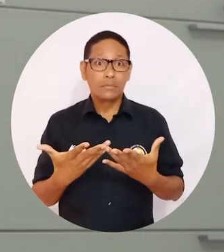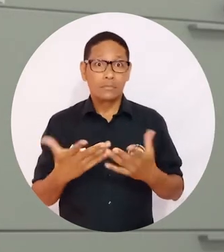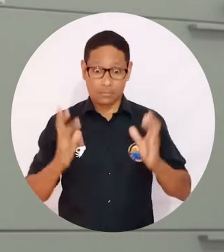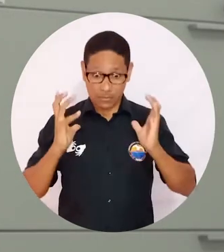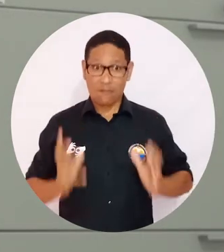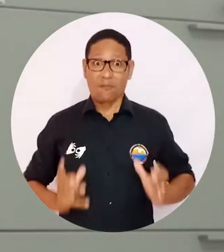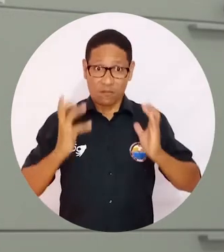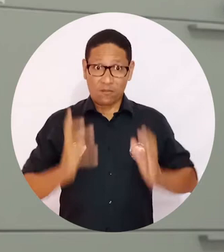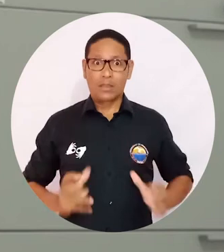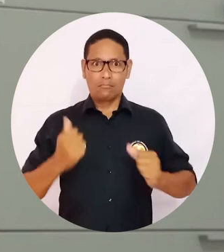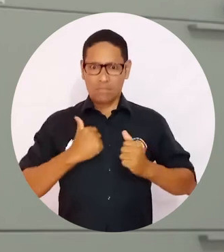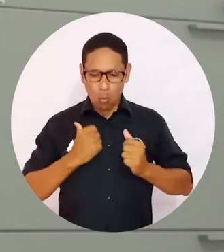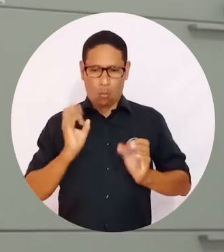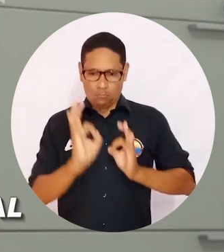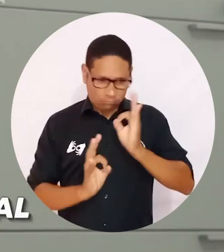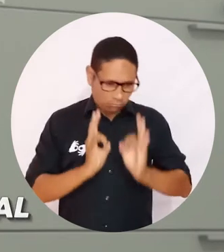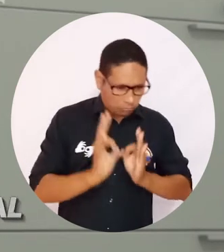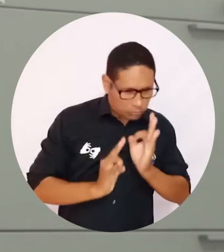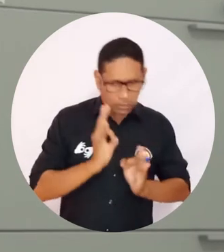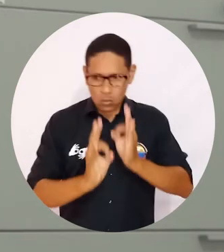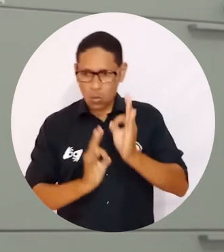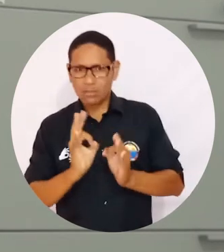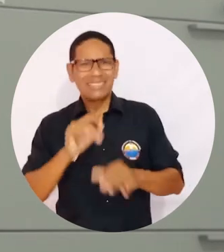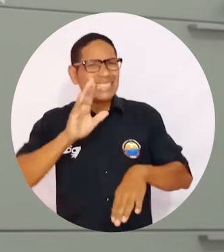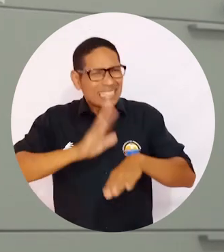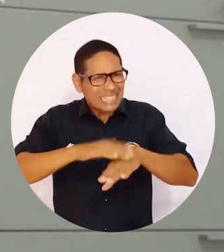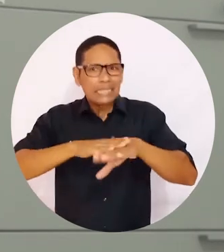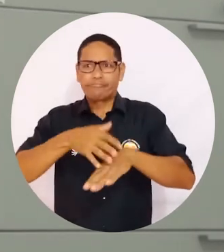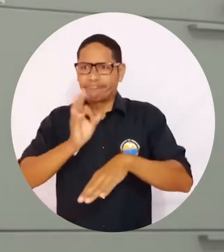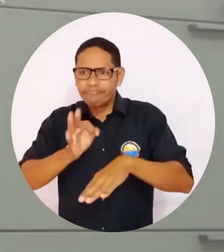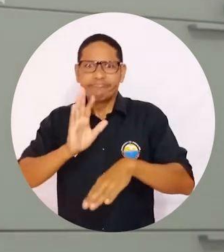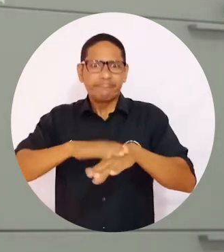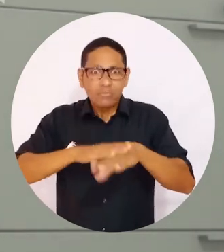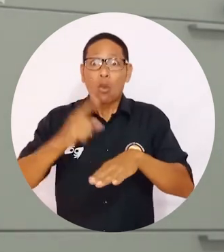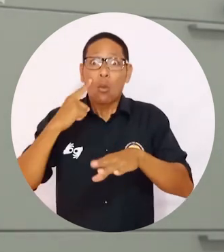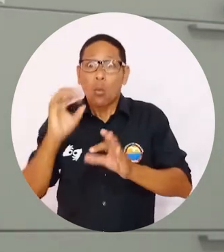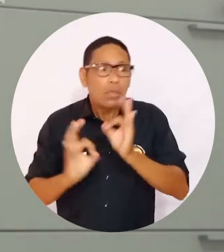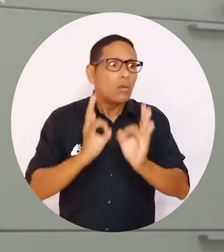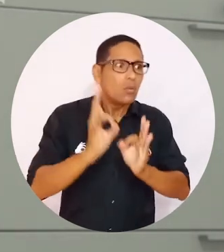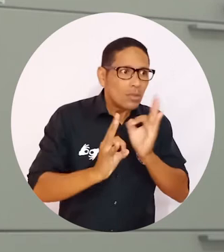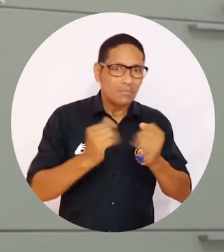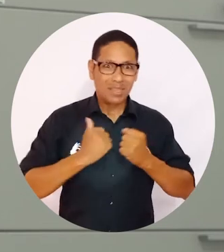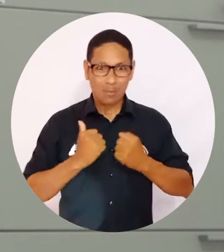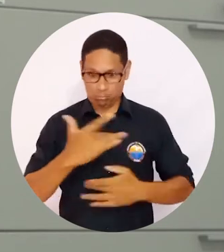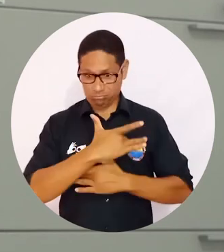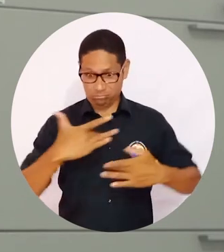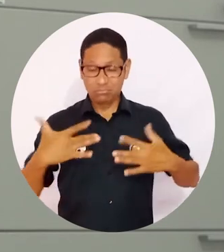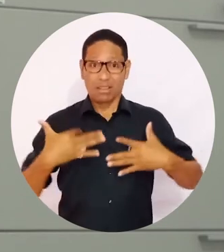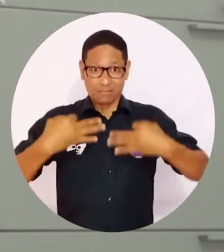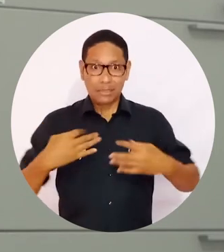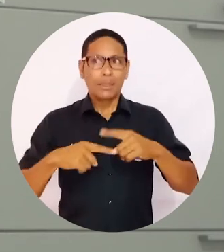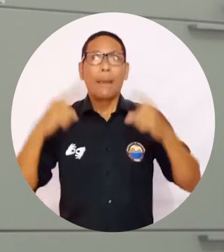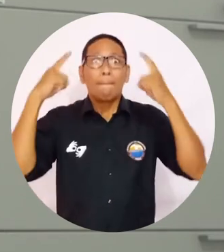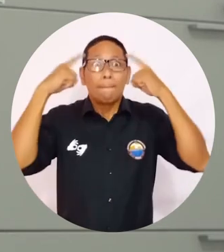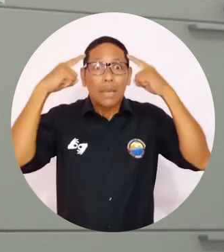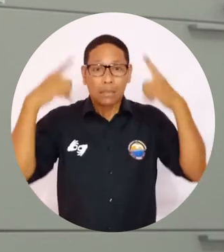mediado por lo físico, por el autocuidado, de lo que tanto hemos hablado durante este año, en nuestra salud física